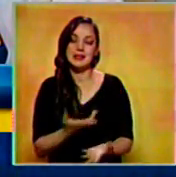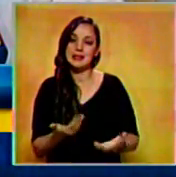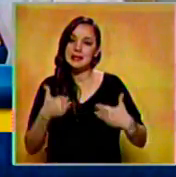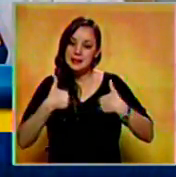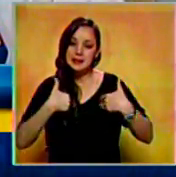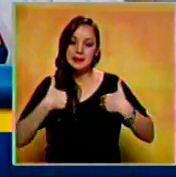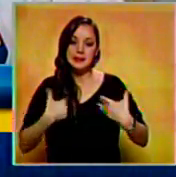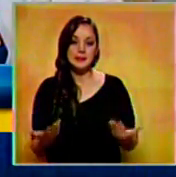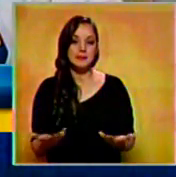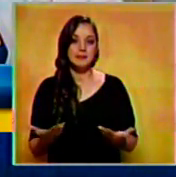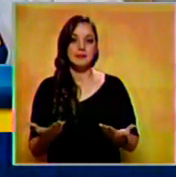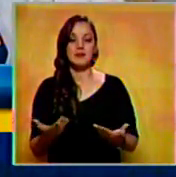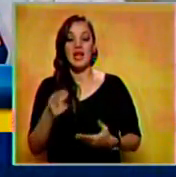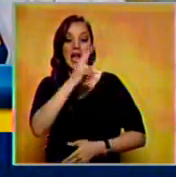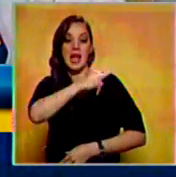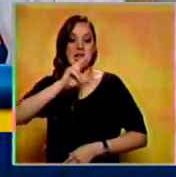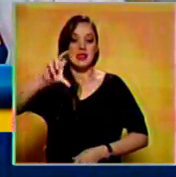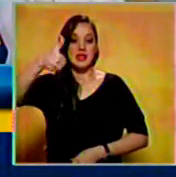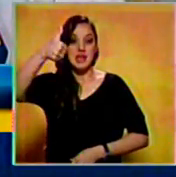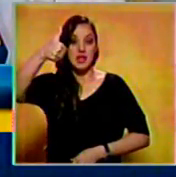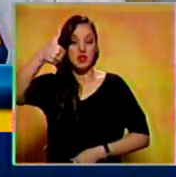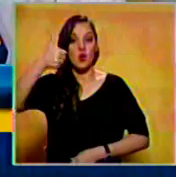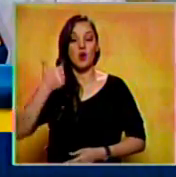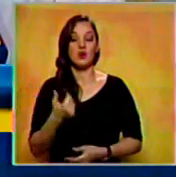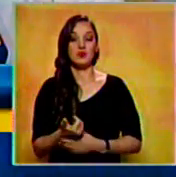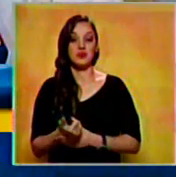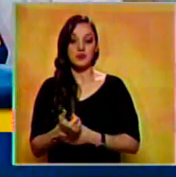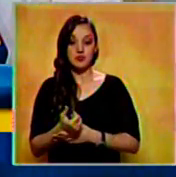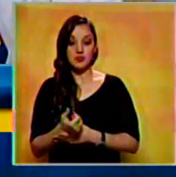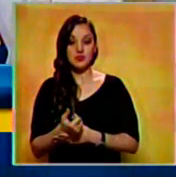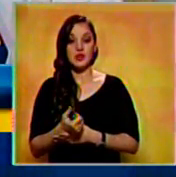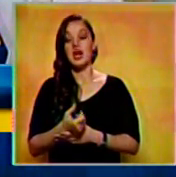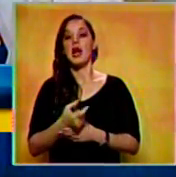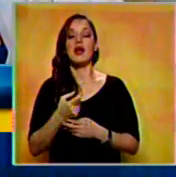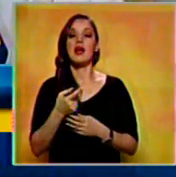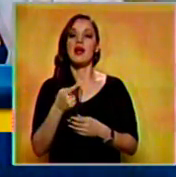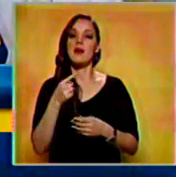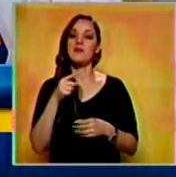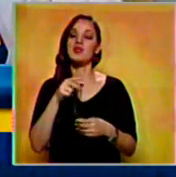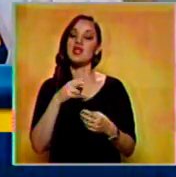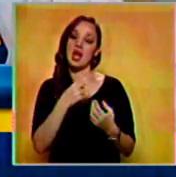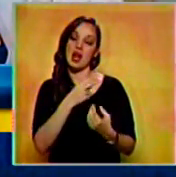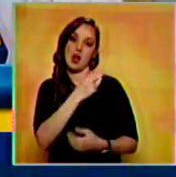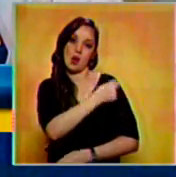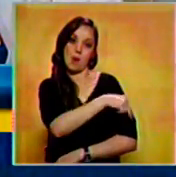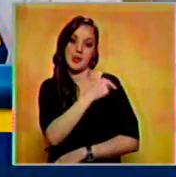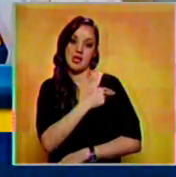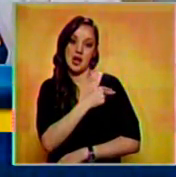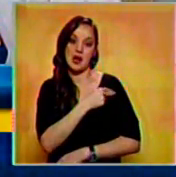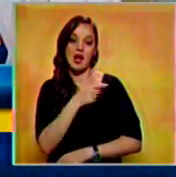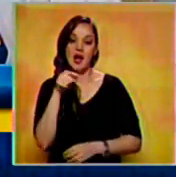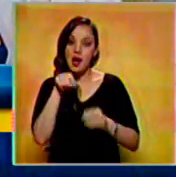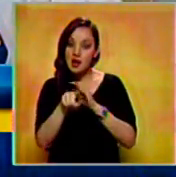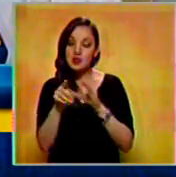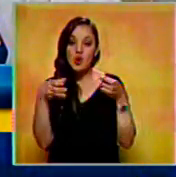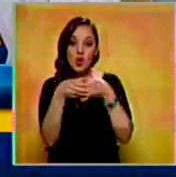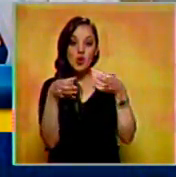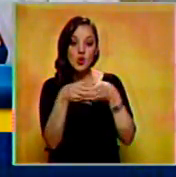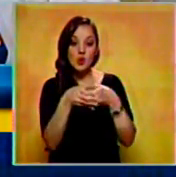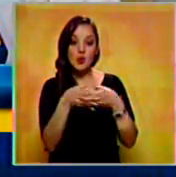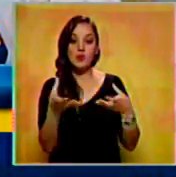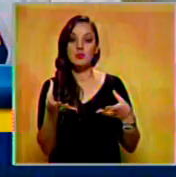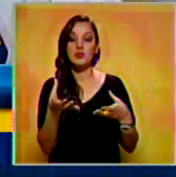somete el director del hospital con los círculos violentos que están asalariados en estos